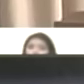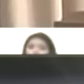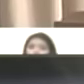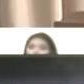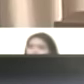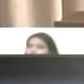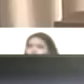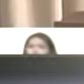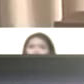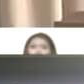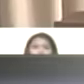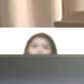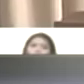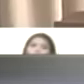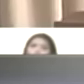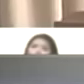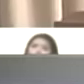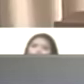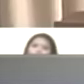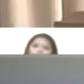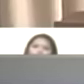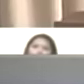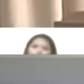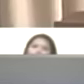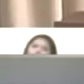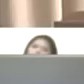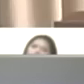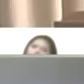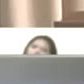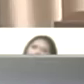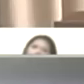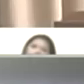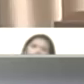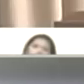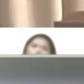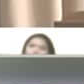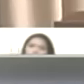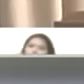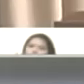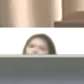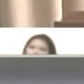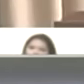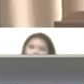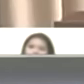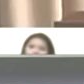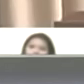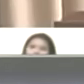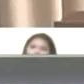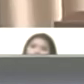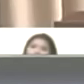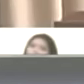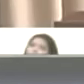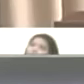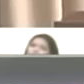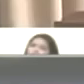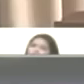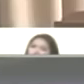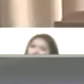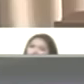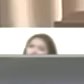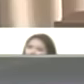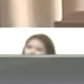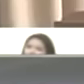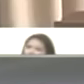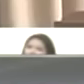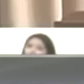toda persona que fallece pues crea un sentimiento de tristeza en toda la población venezolana, no se presten a esta situación